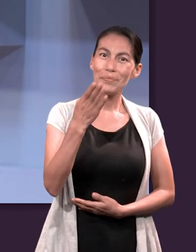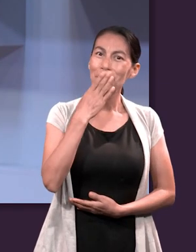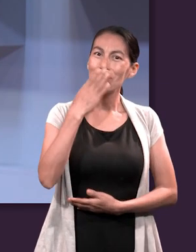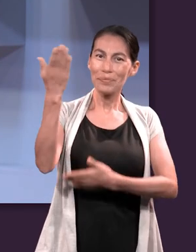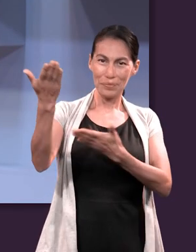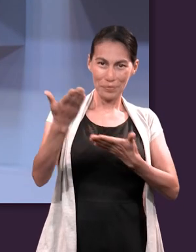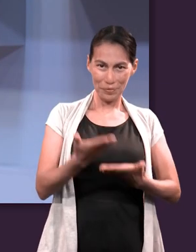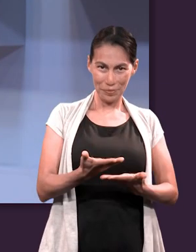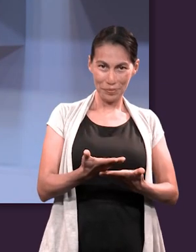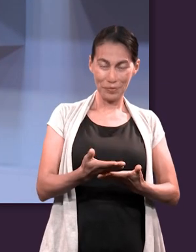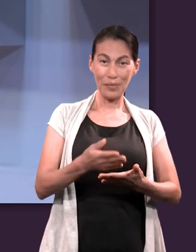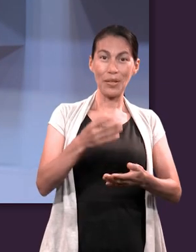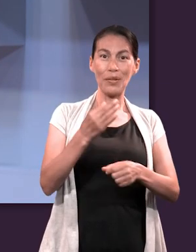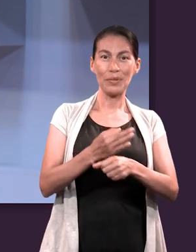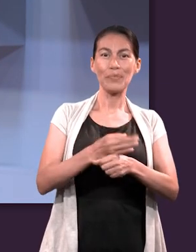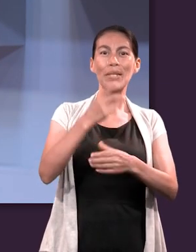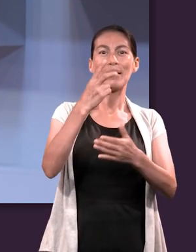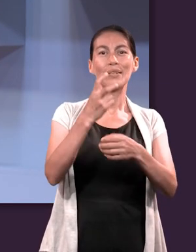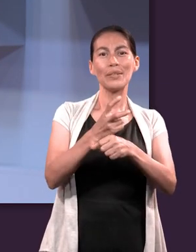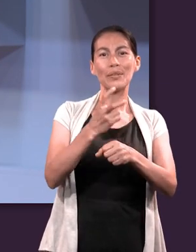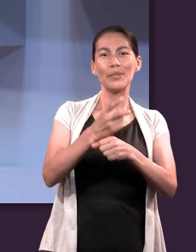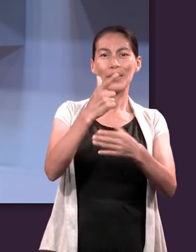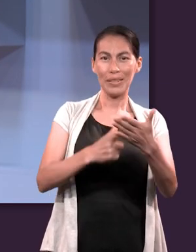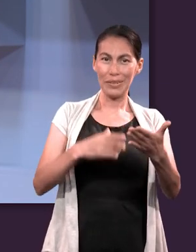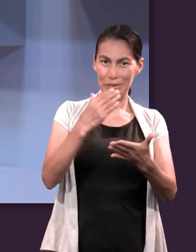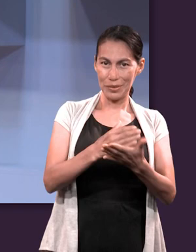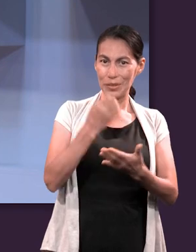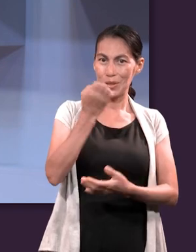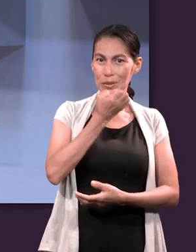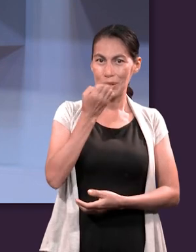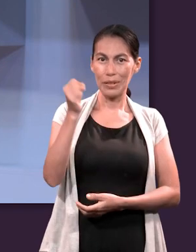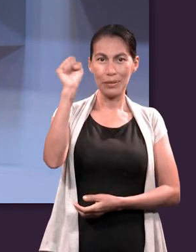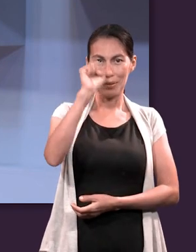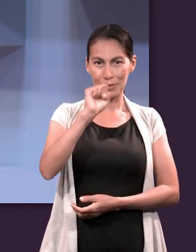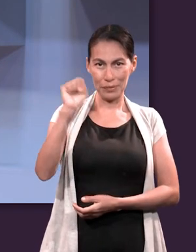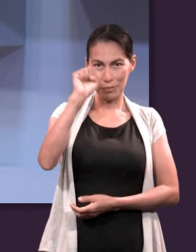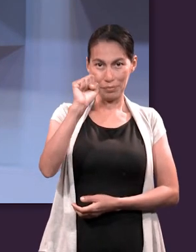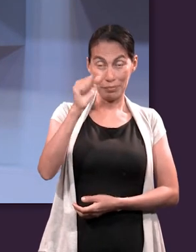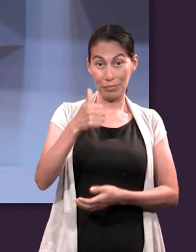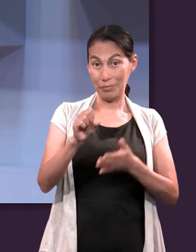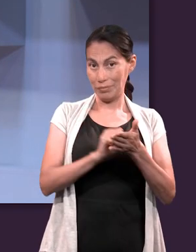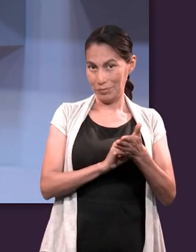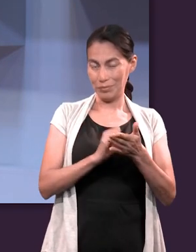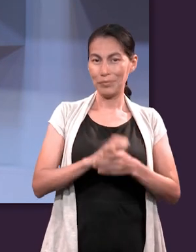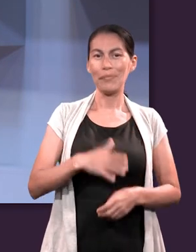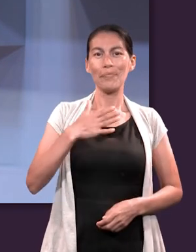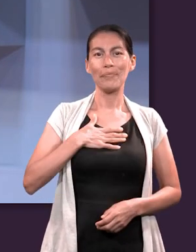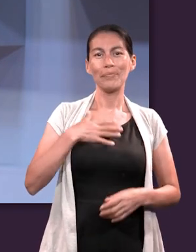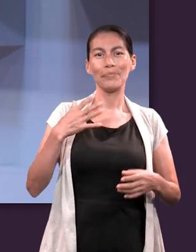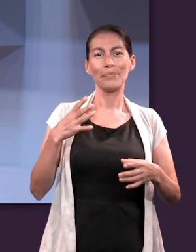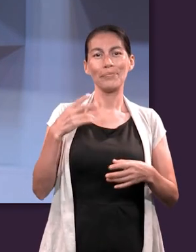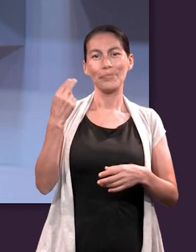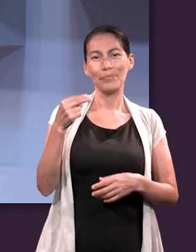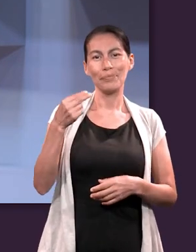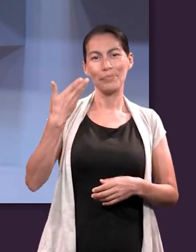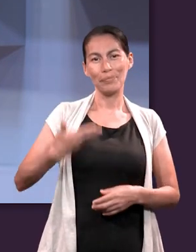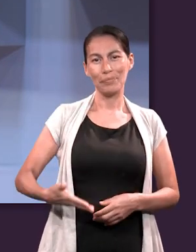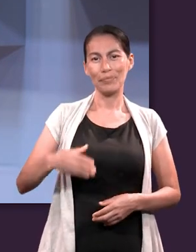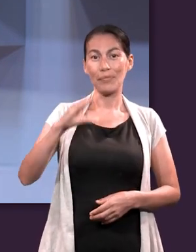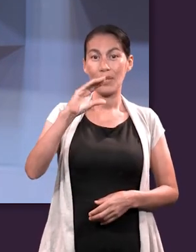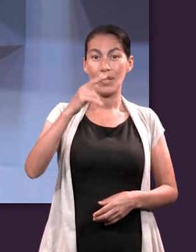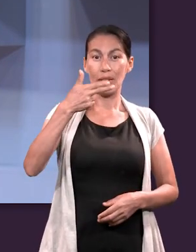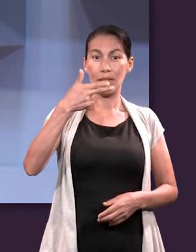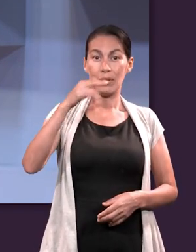Sean todos bienvenidos a la segunda lección de Escuela Sabática de este semestre. Mi nombre es Chiprián